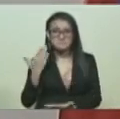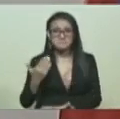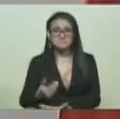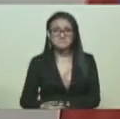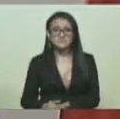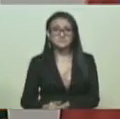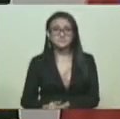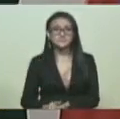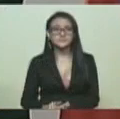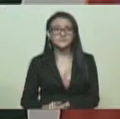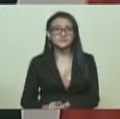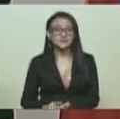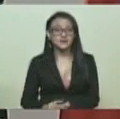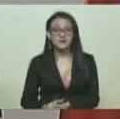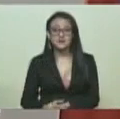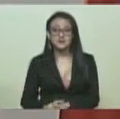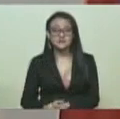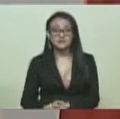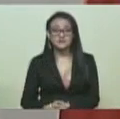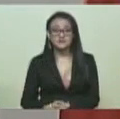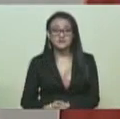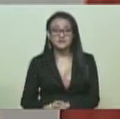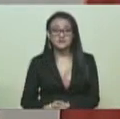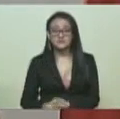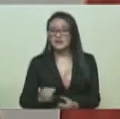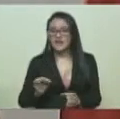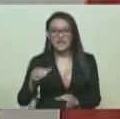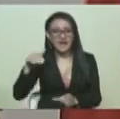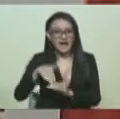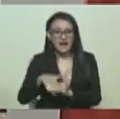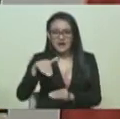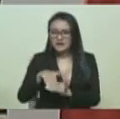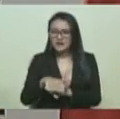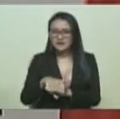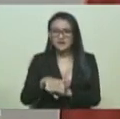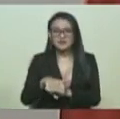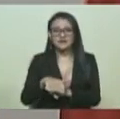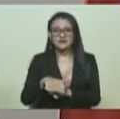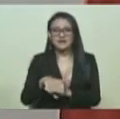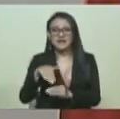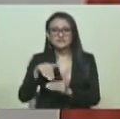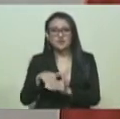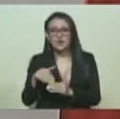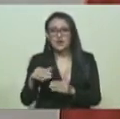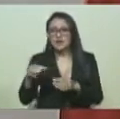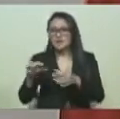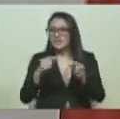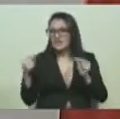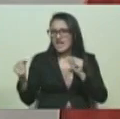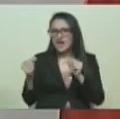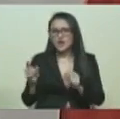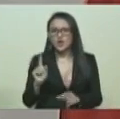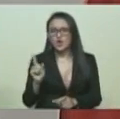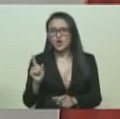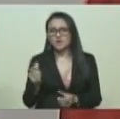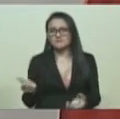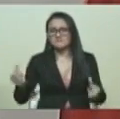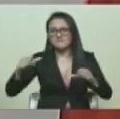Dice, nada de elecciones, pactos, diálogos, ni maricadas de esas nos hunden